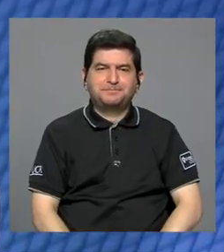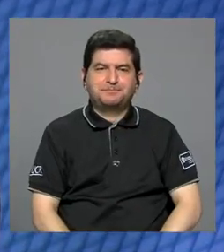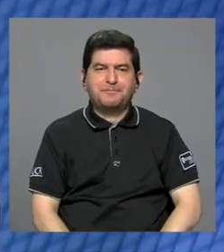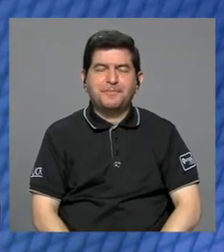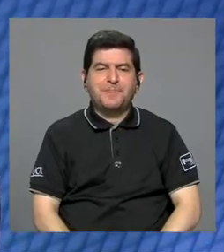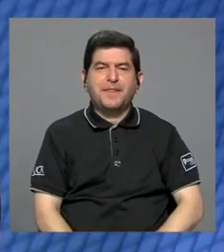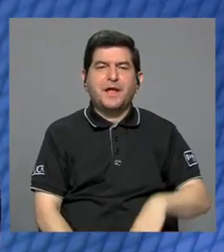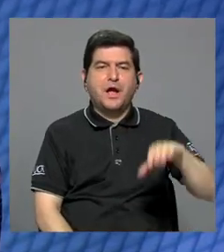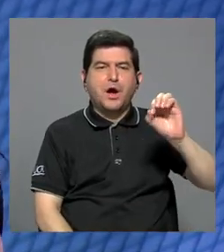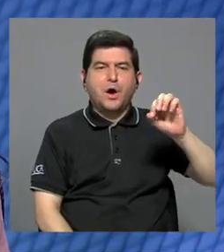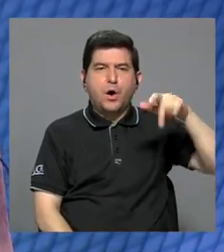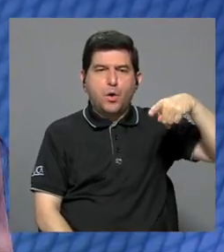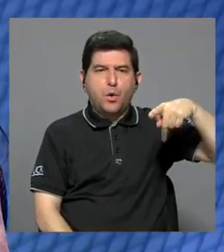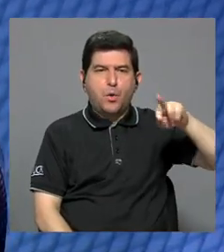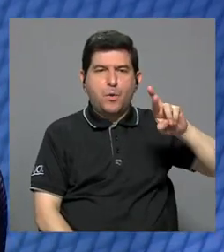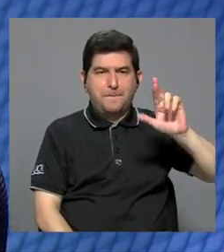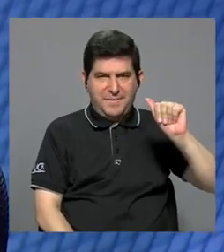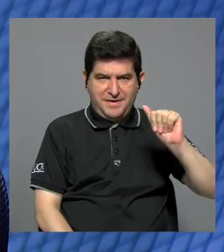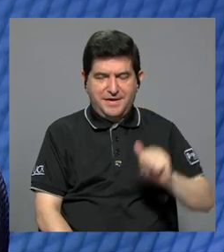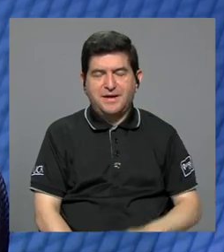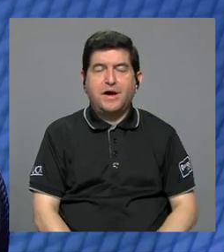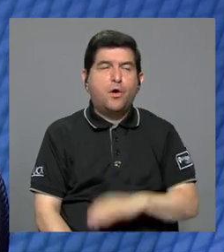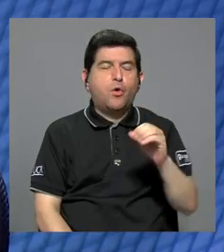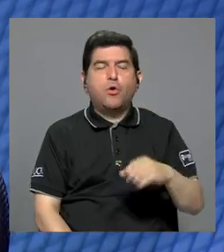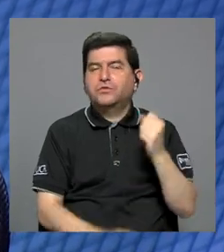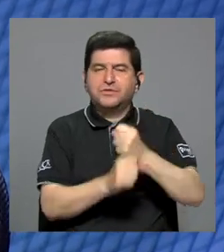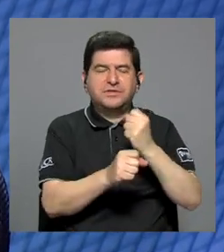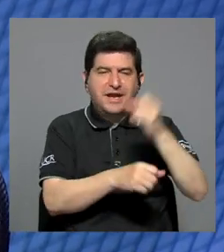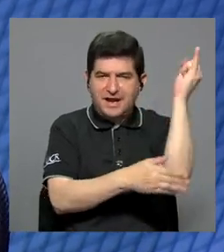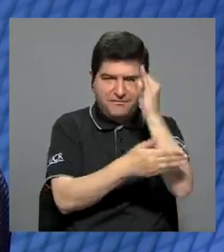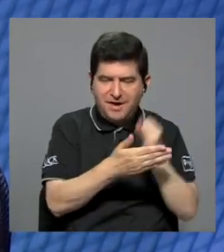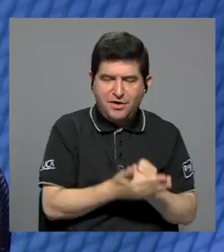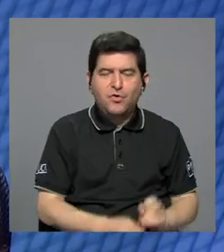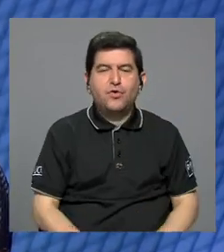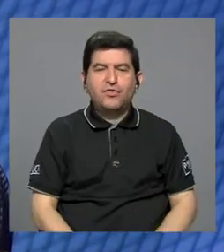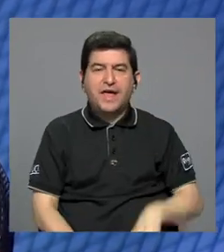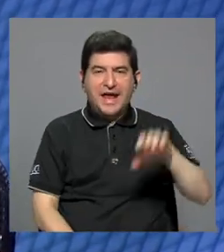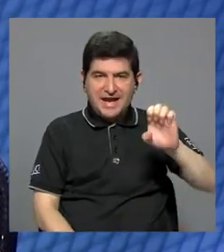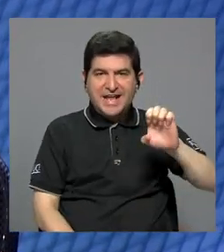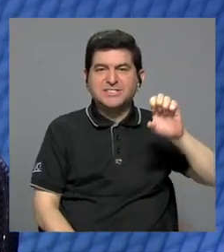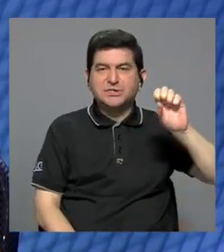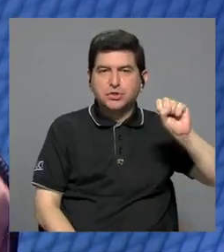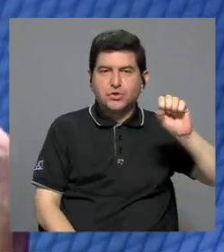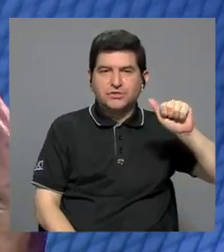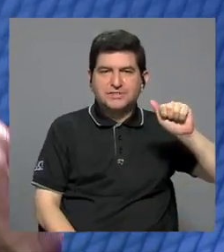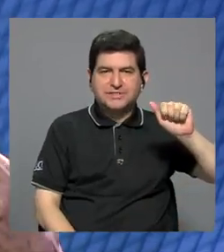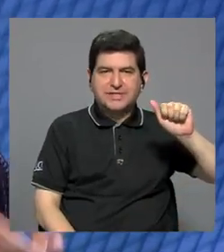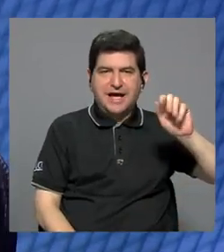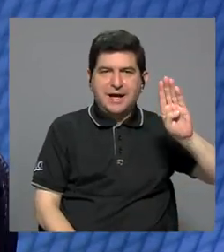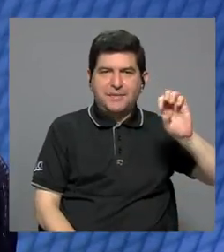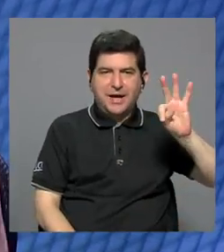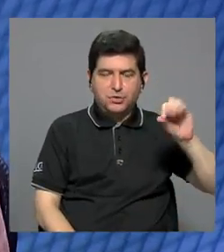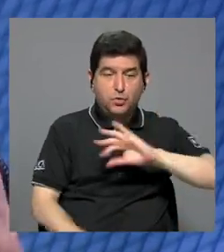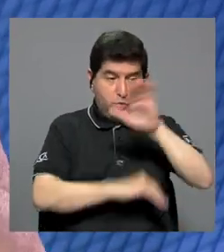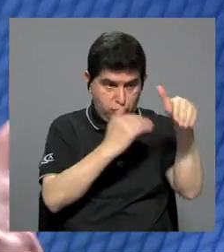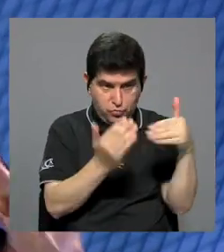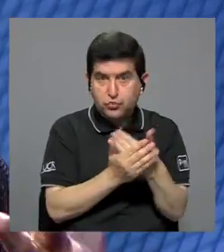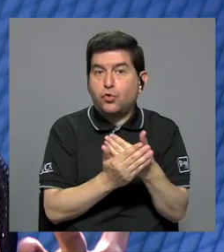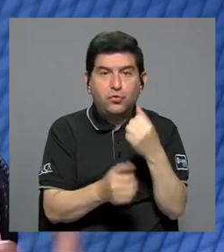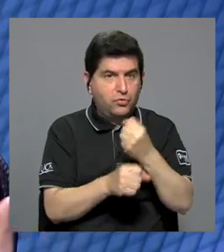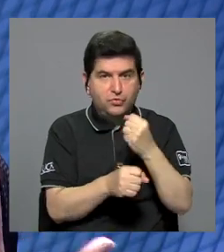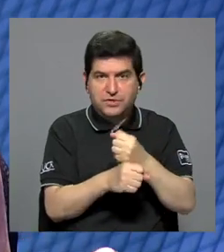La ópera, bueno, la obra de arte de Sábato, como gran obra de arte y como toda obra de arte que